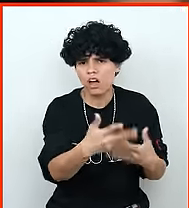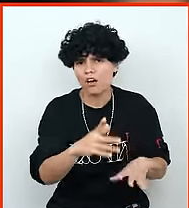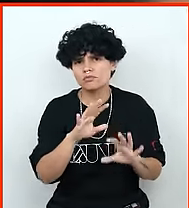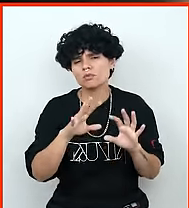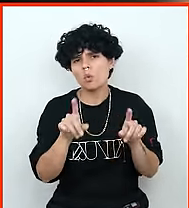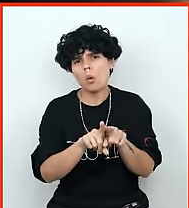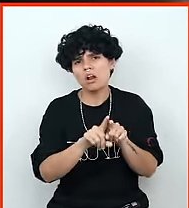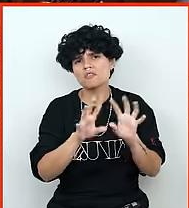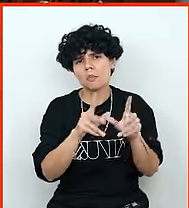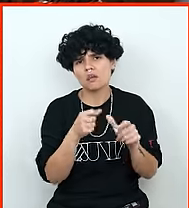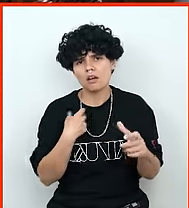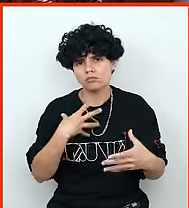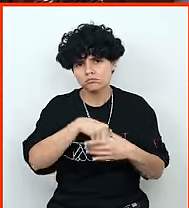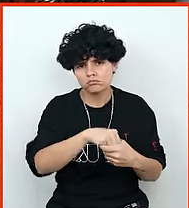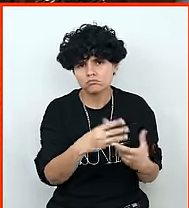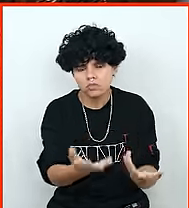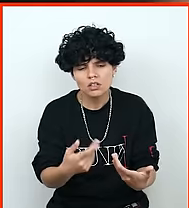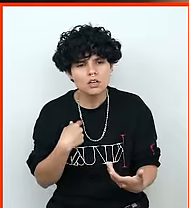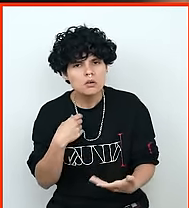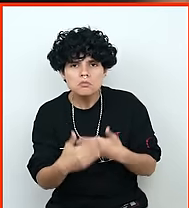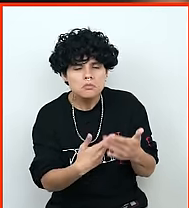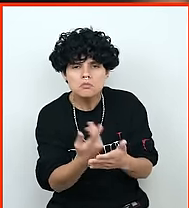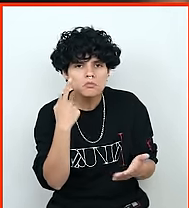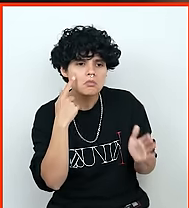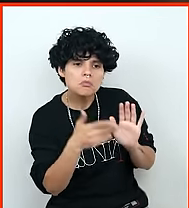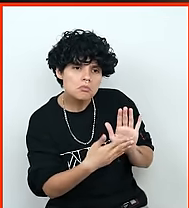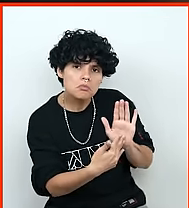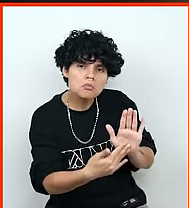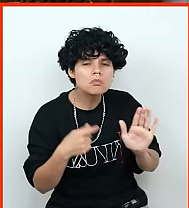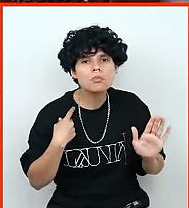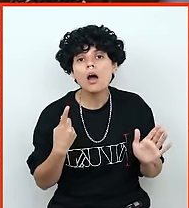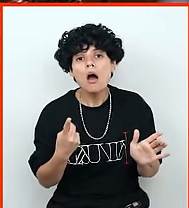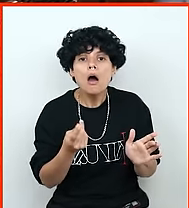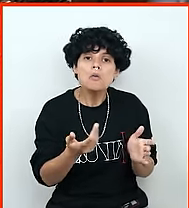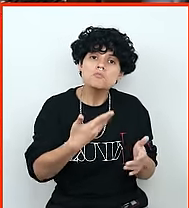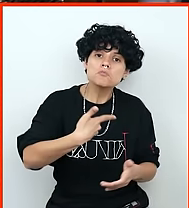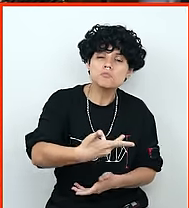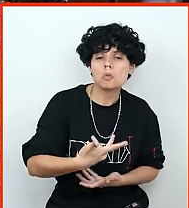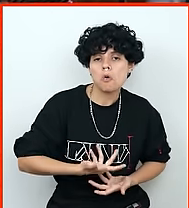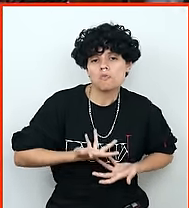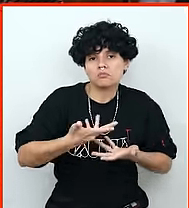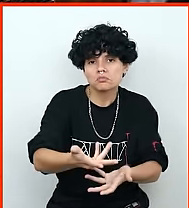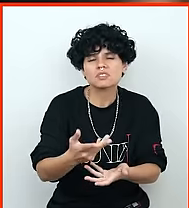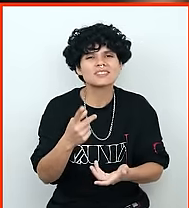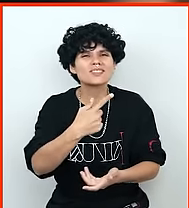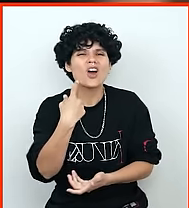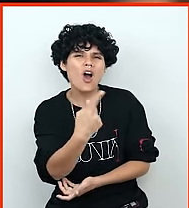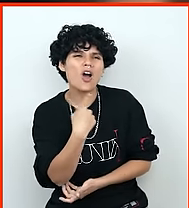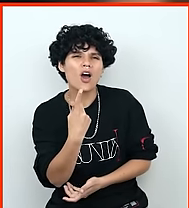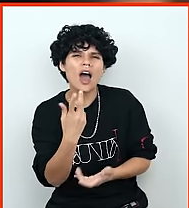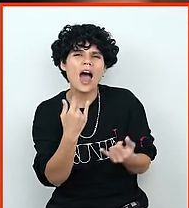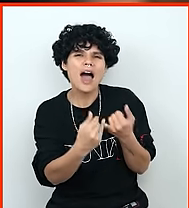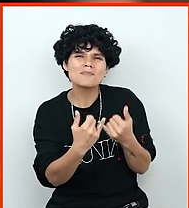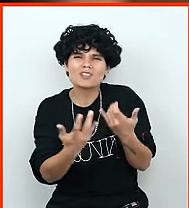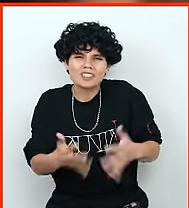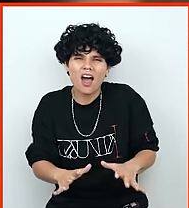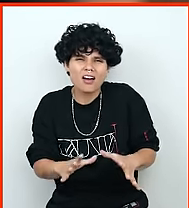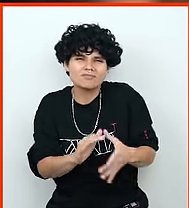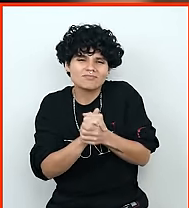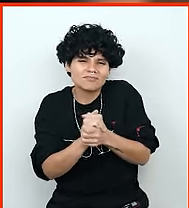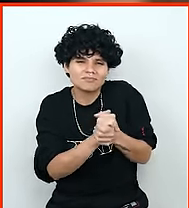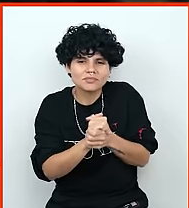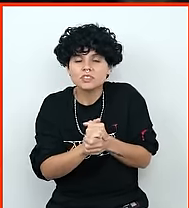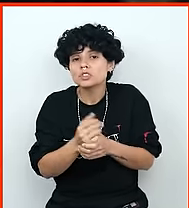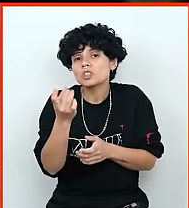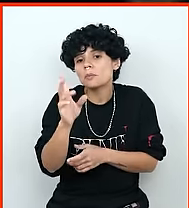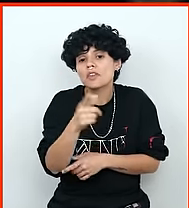ya soy parte de la familia, donde ya tenemos todo esto, ¿cachai? Sigamos para adelante juntos. Y fue como súper orgánico, pues ya éramos amigos, que era lo más importante,